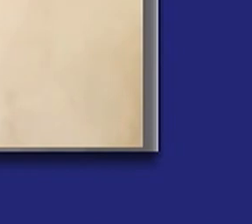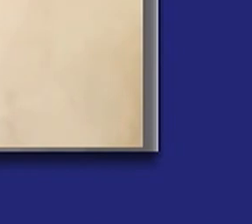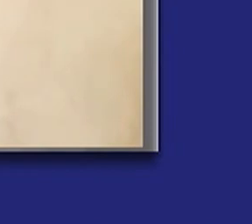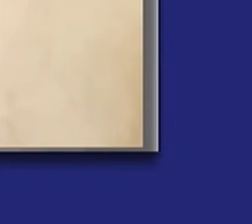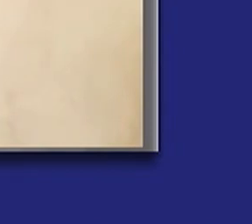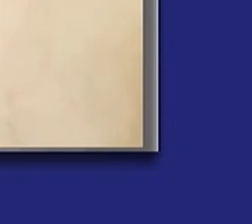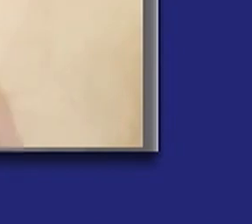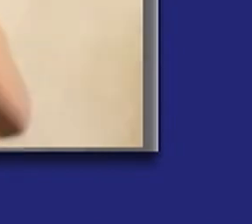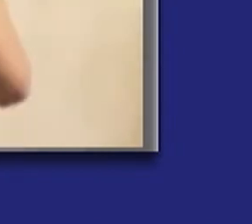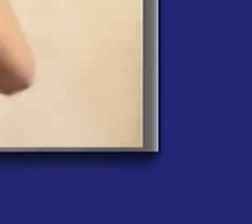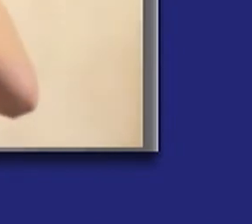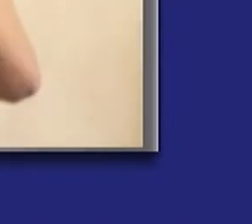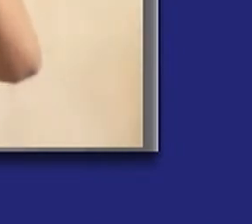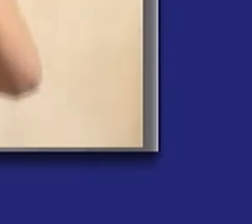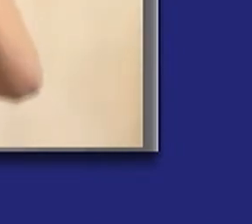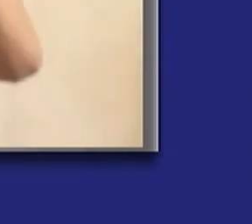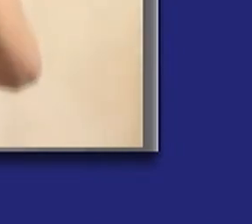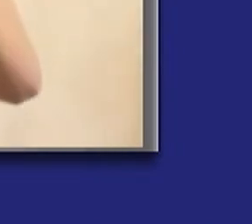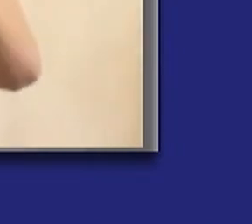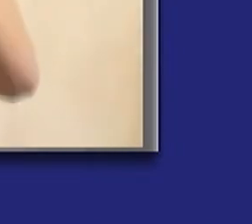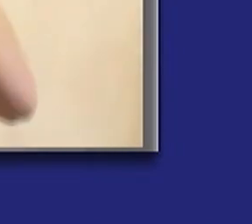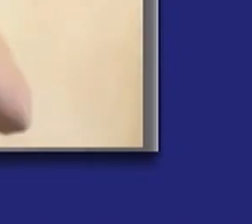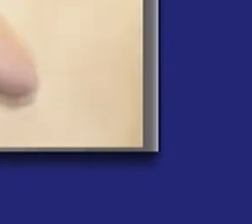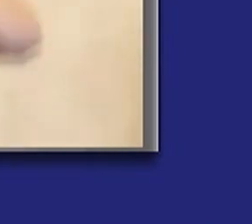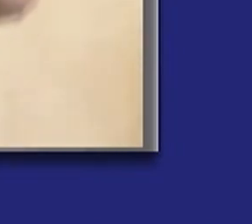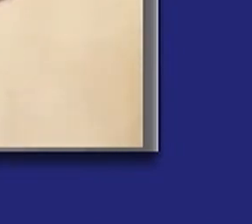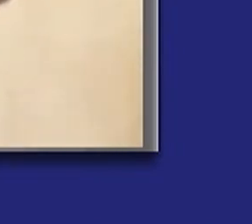asesoría pedagógica,